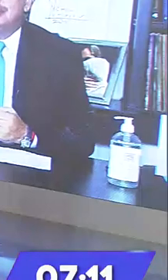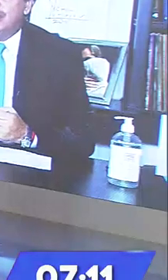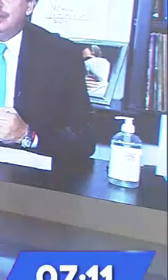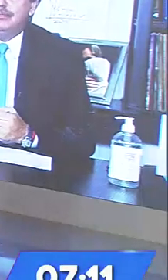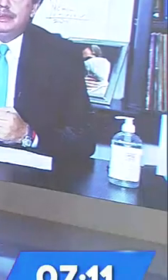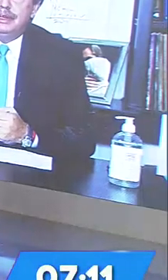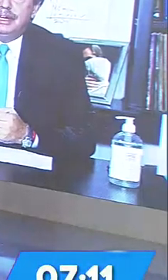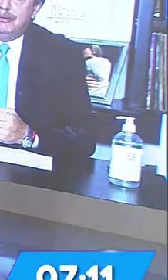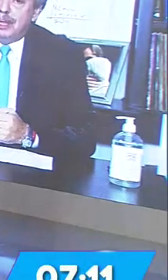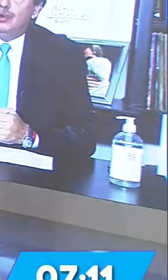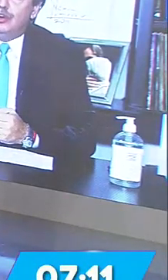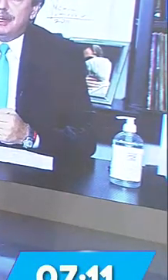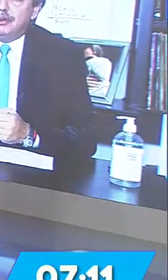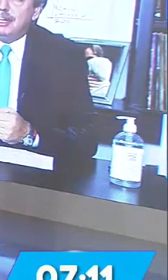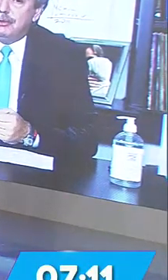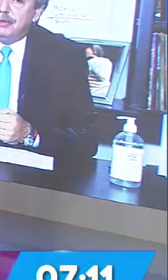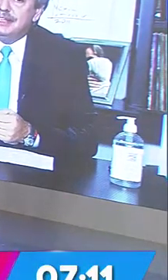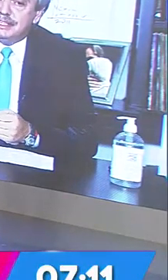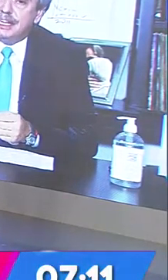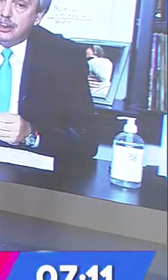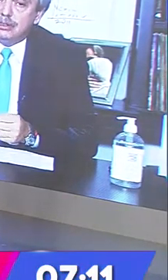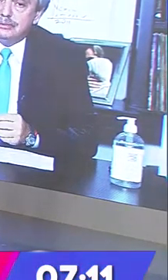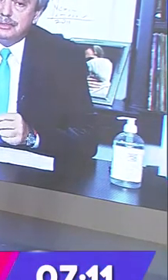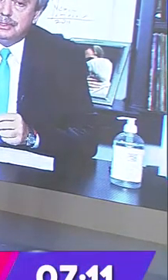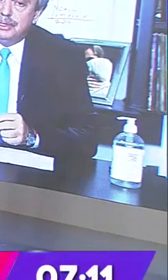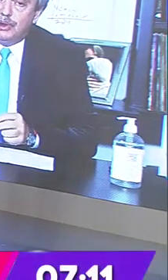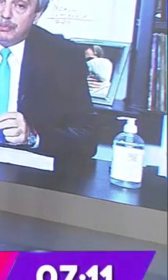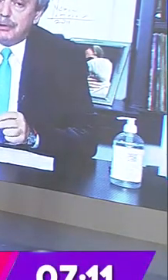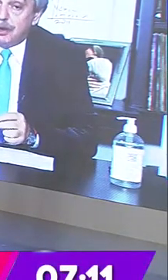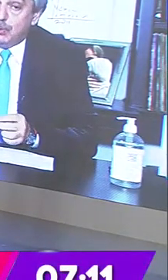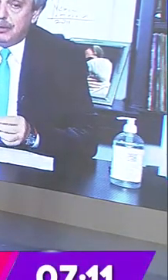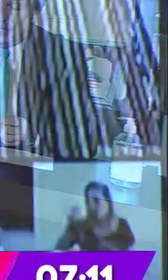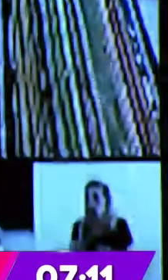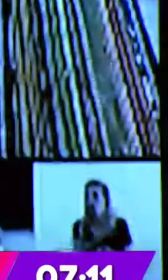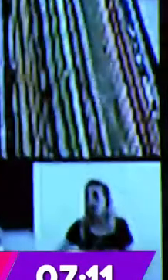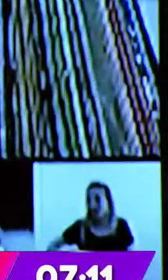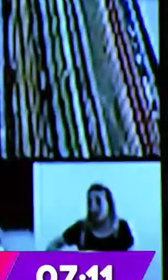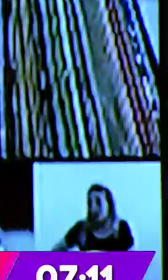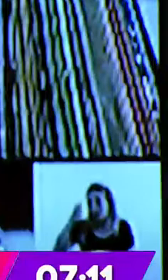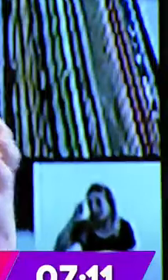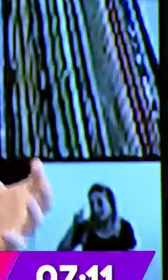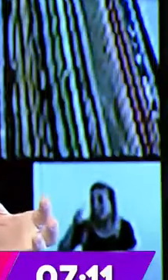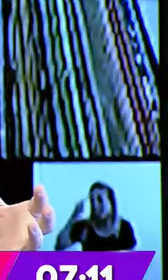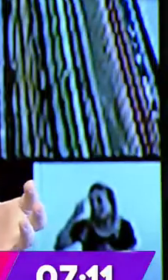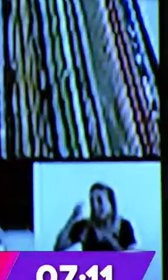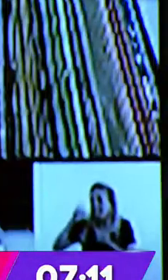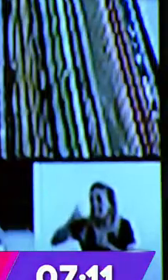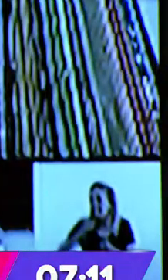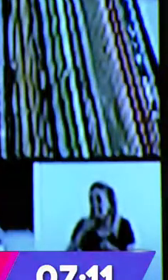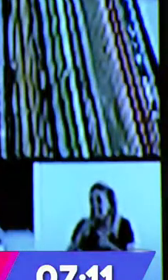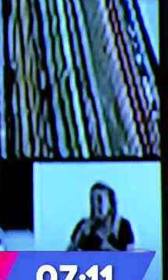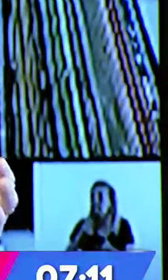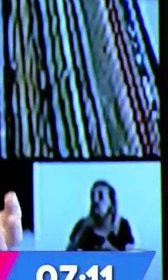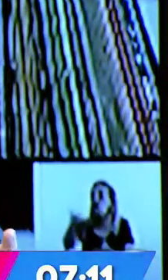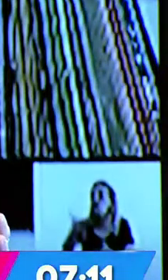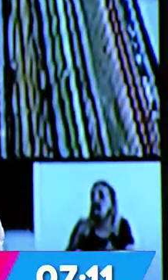bueno la palabra del presidente o la decisión del presidente va a tener una dimensión más amplia no va a abarcar